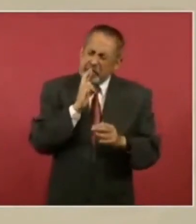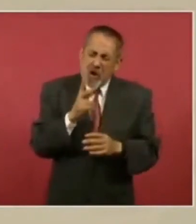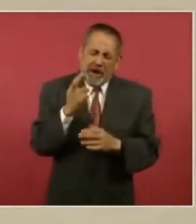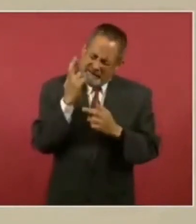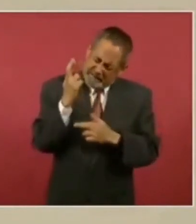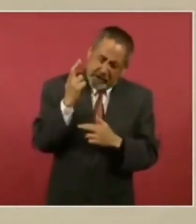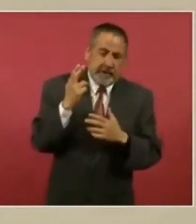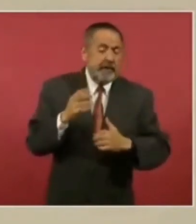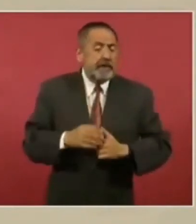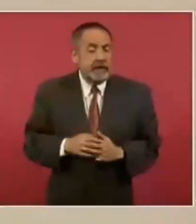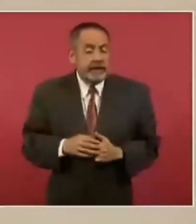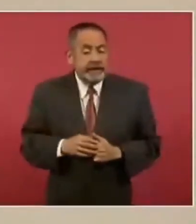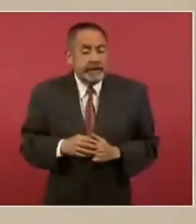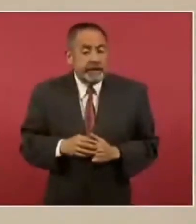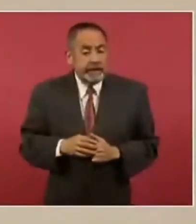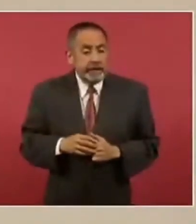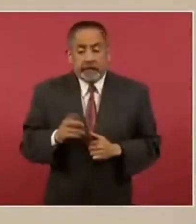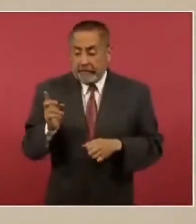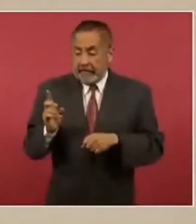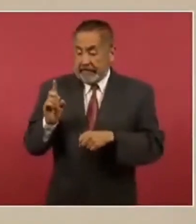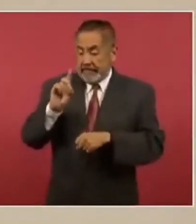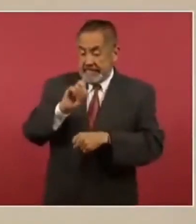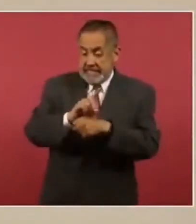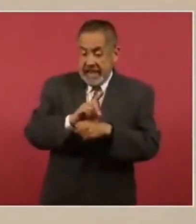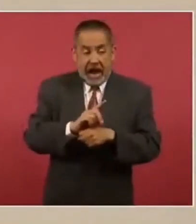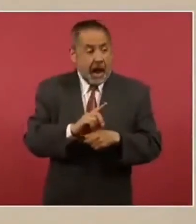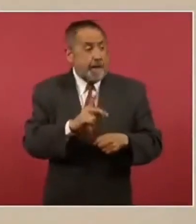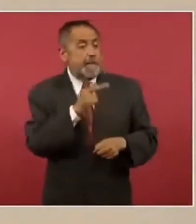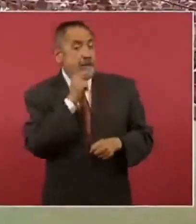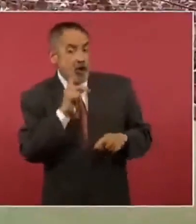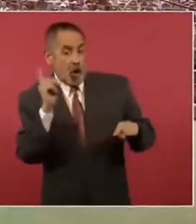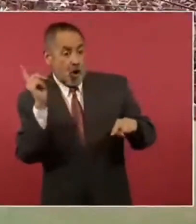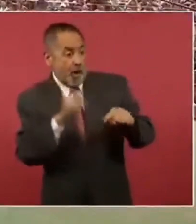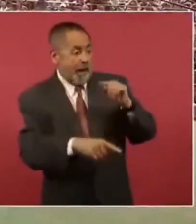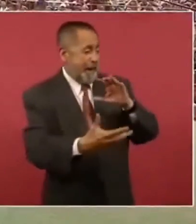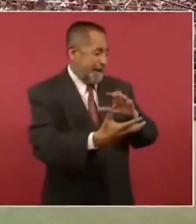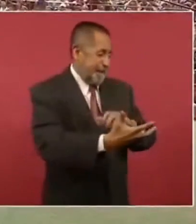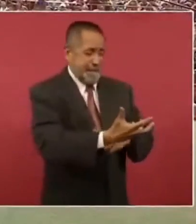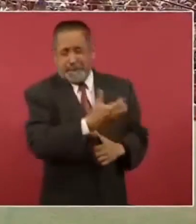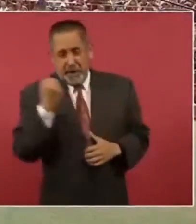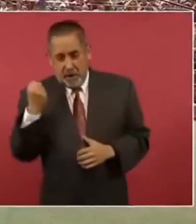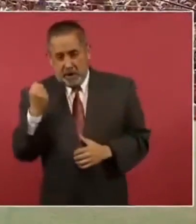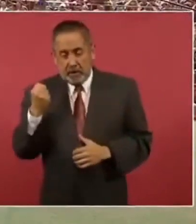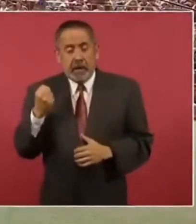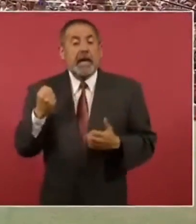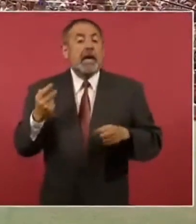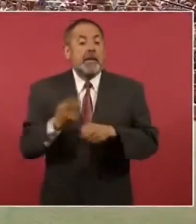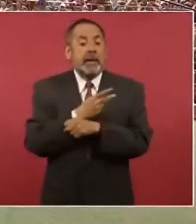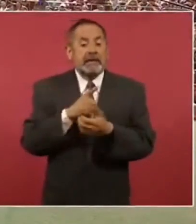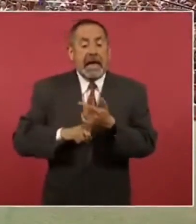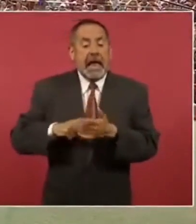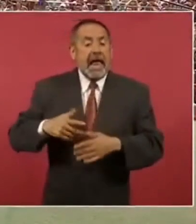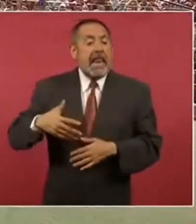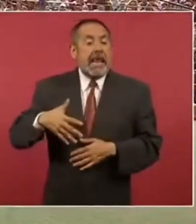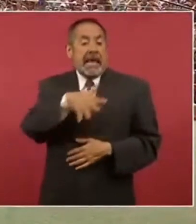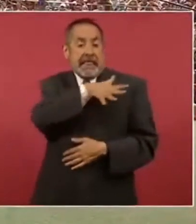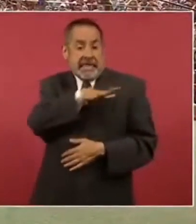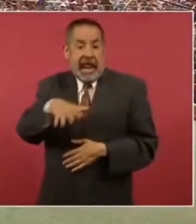posteriores a la expropiación petrolera, en una carta, el general